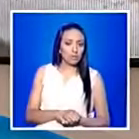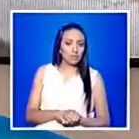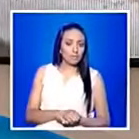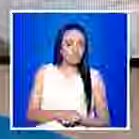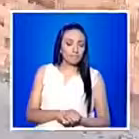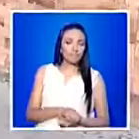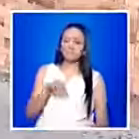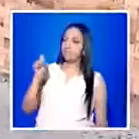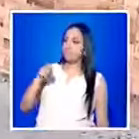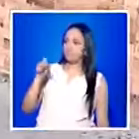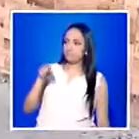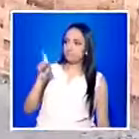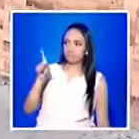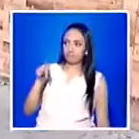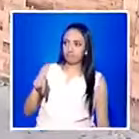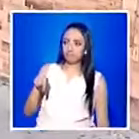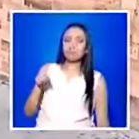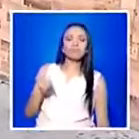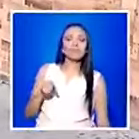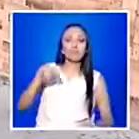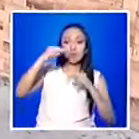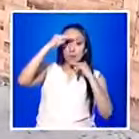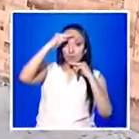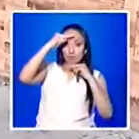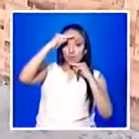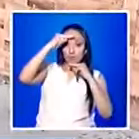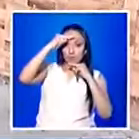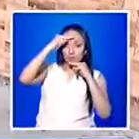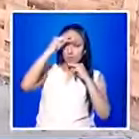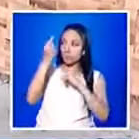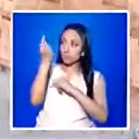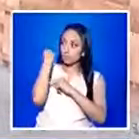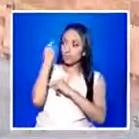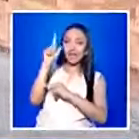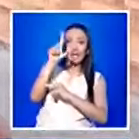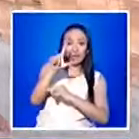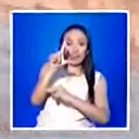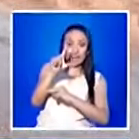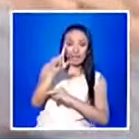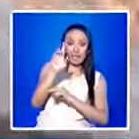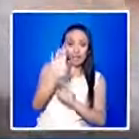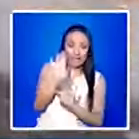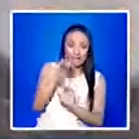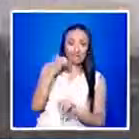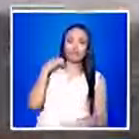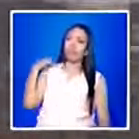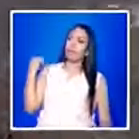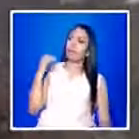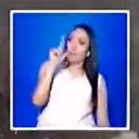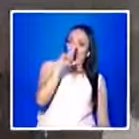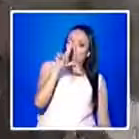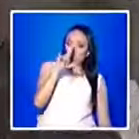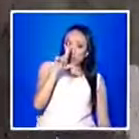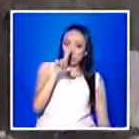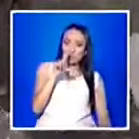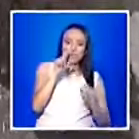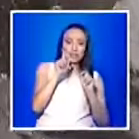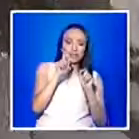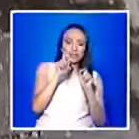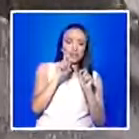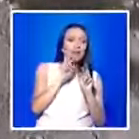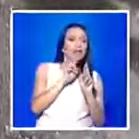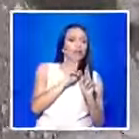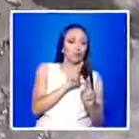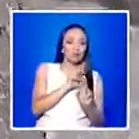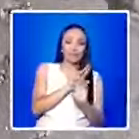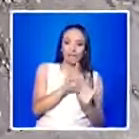Así es, Juan Carlos. Bueno, esta noticia nosotros la reportamos el día lunes y miren ustedes, ya los vecinos pues recibieron respuesta de la